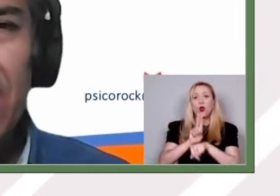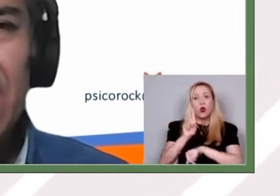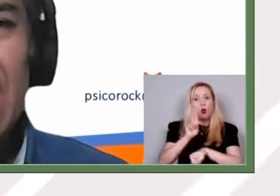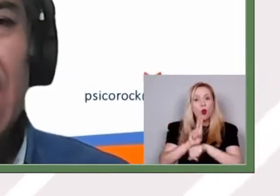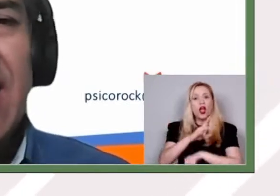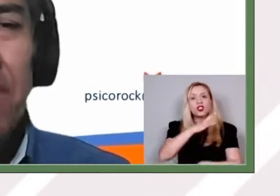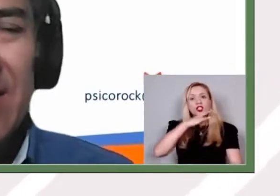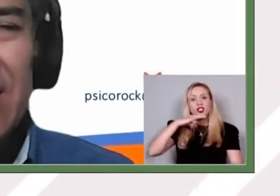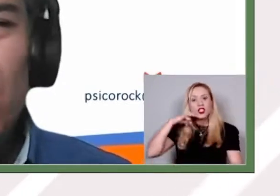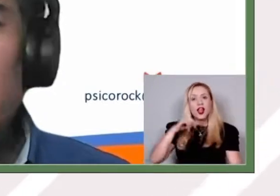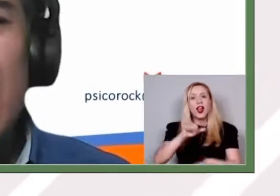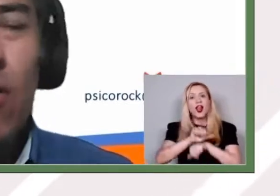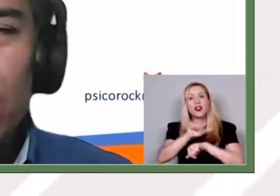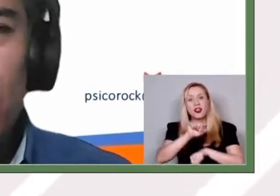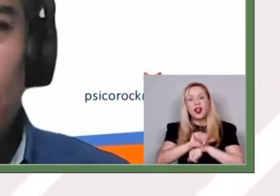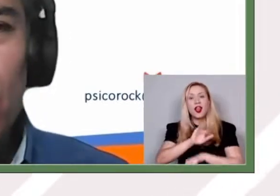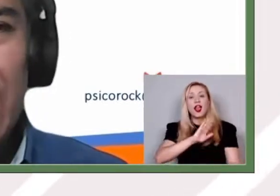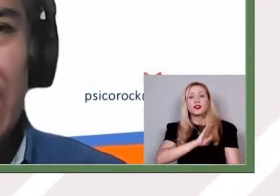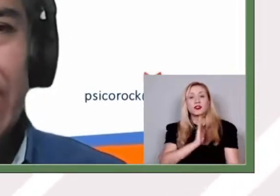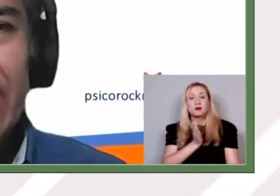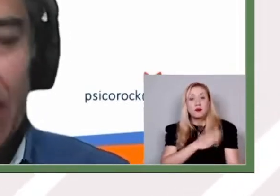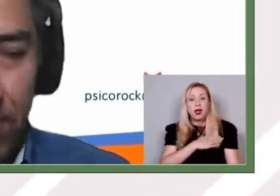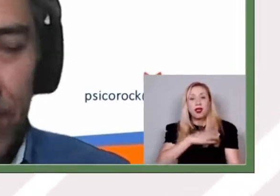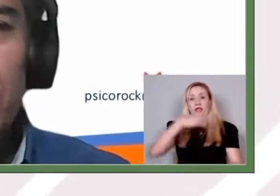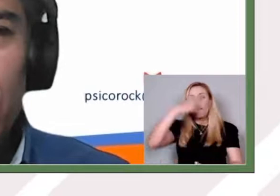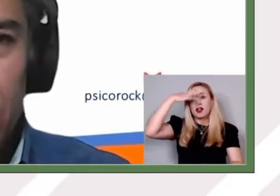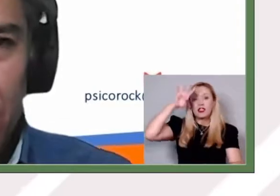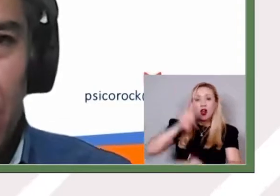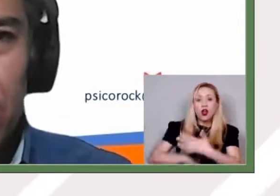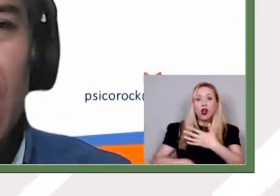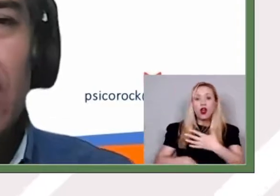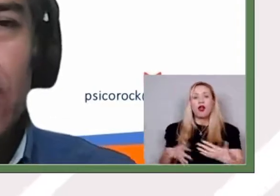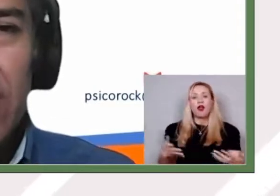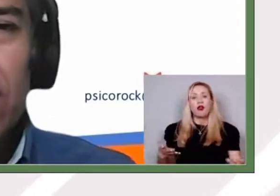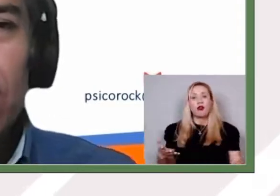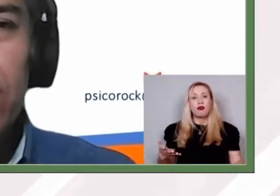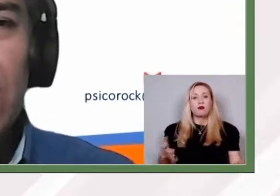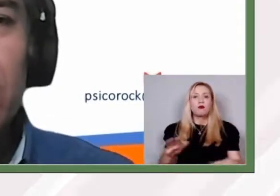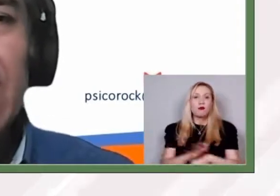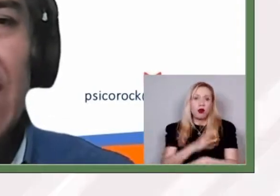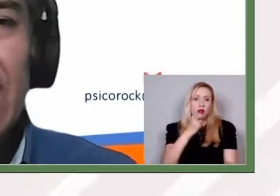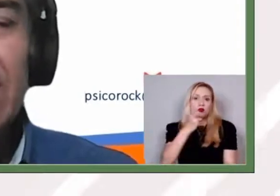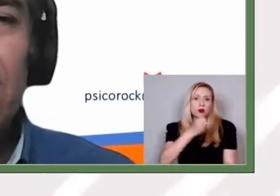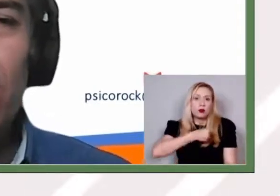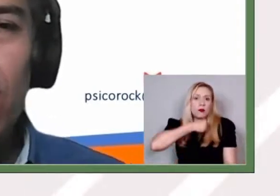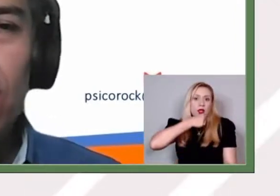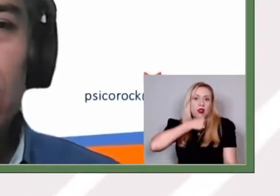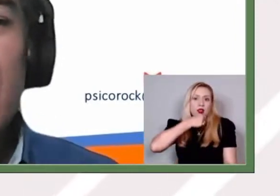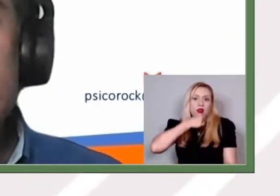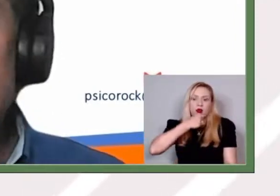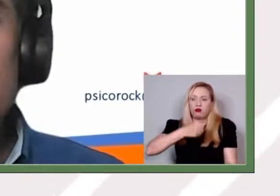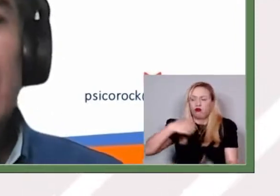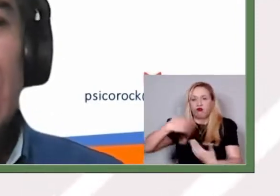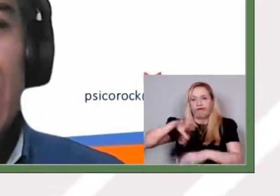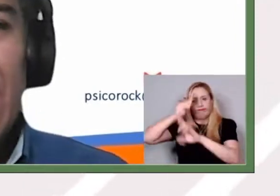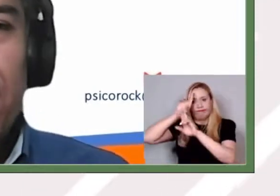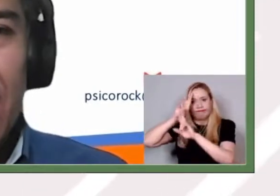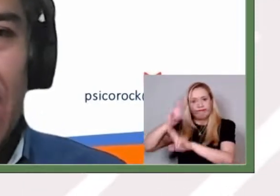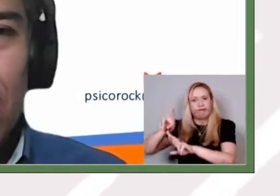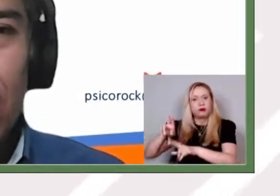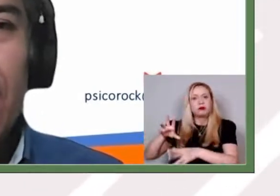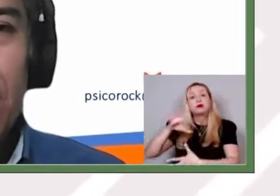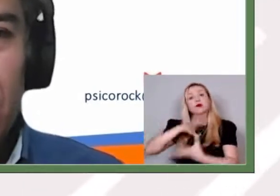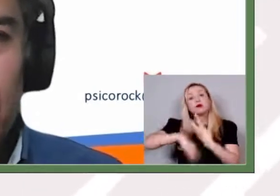Argentina, España, Barcelona, otros lugares, y por eso los viejos son reconocidos y han alcanzado logros. Mientras aquí